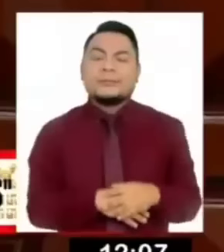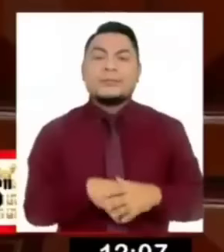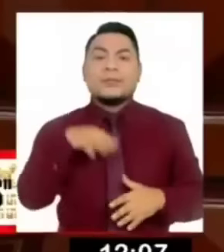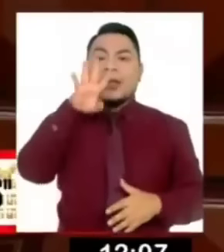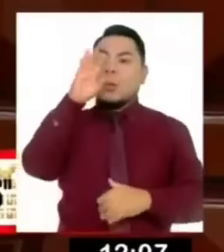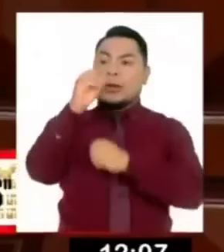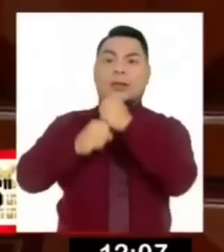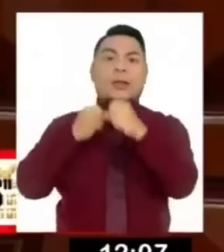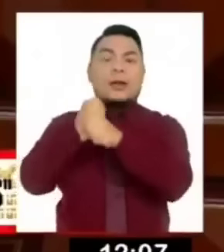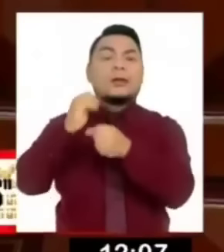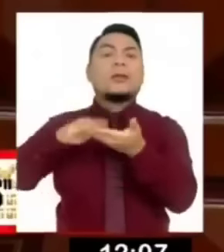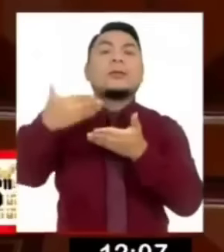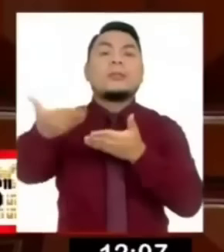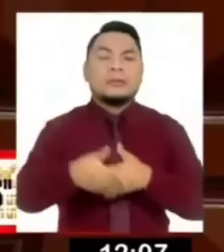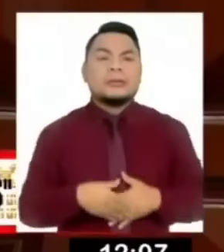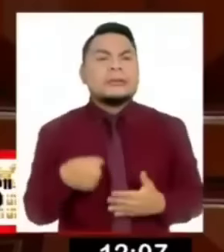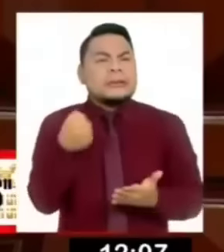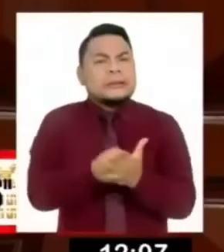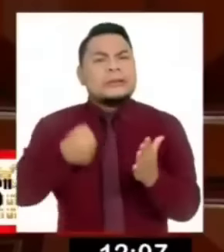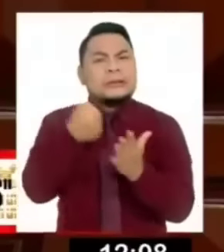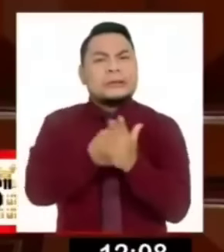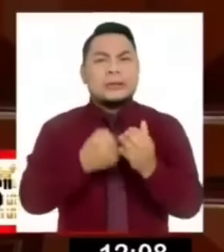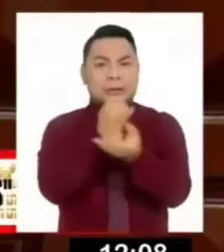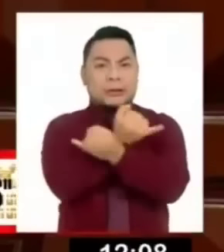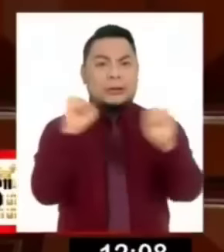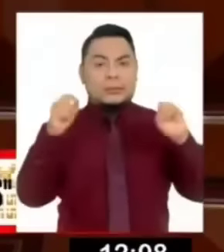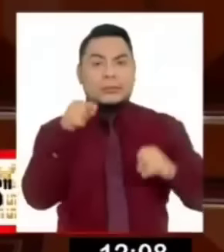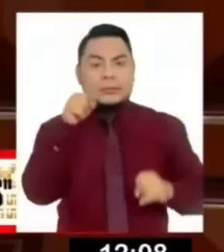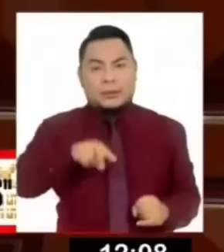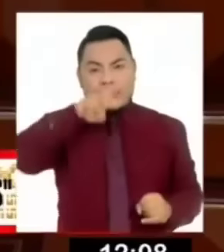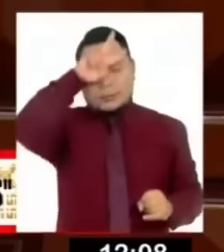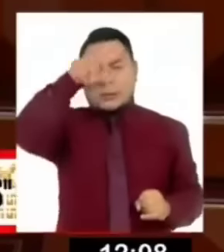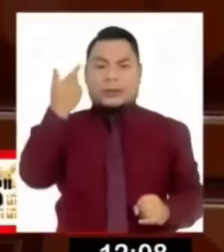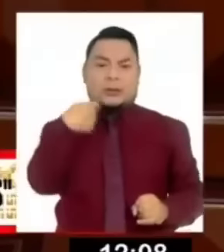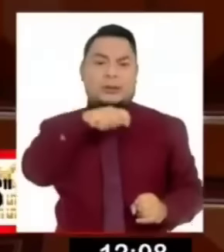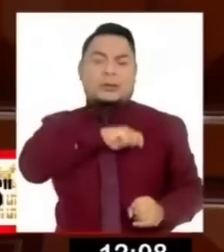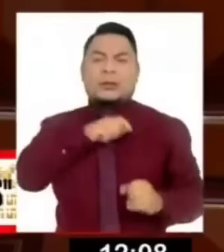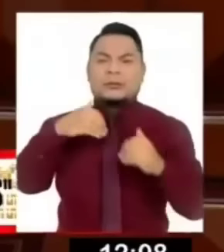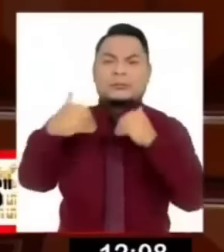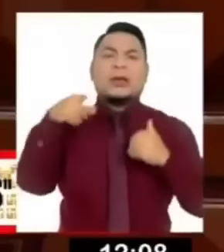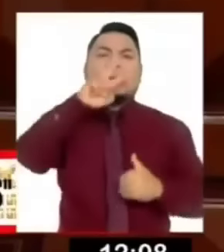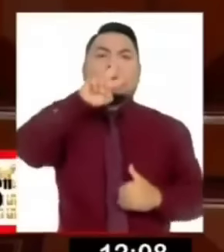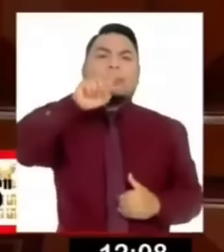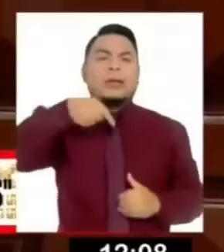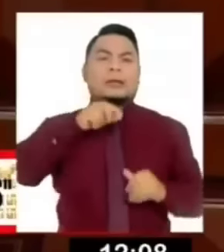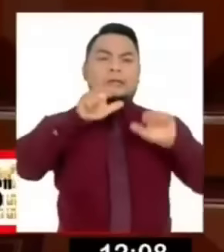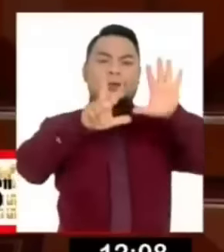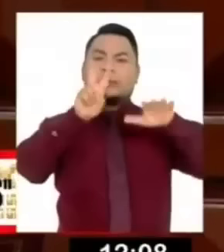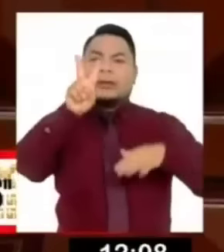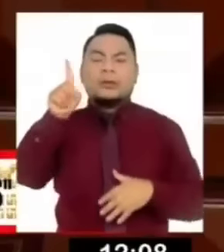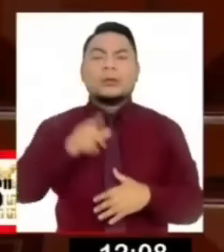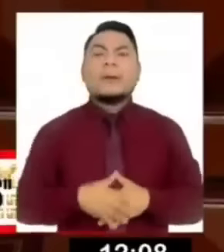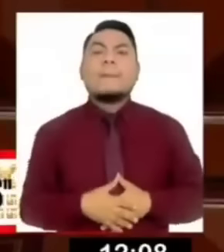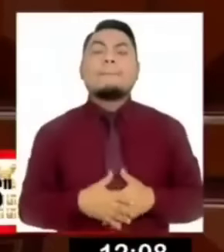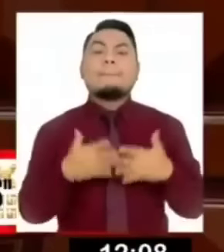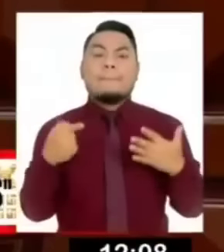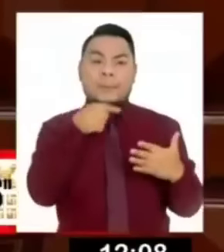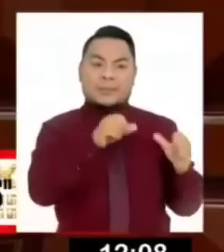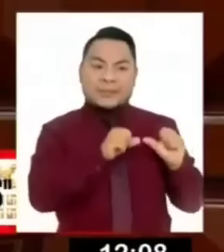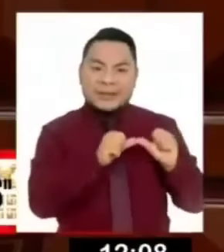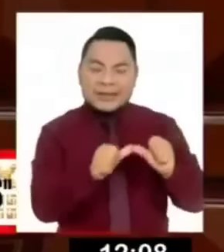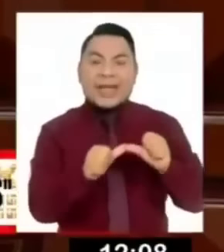40 años después, la independencia del virreinato del Perú de España en 1821 no trajo